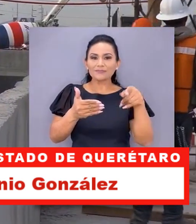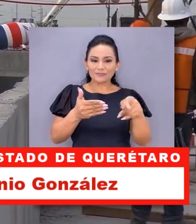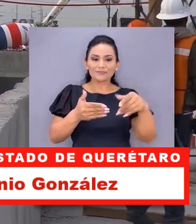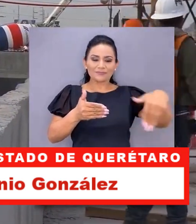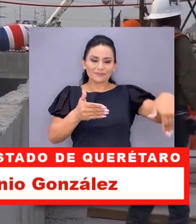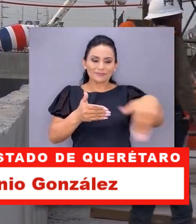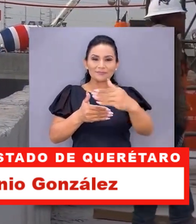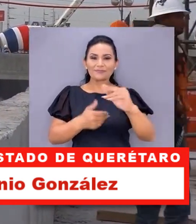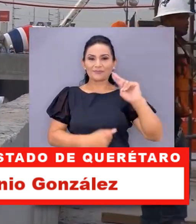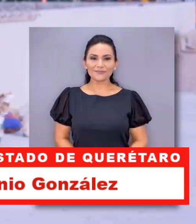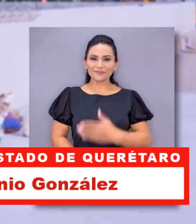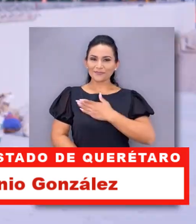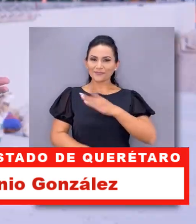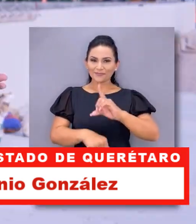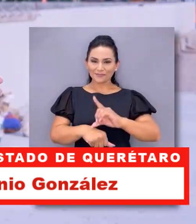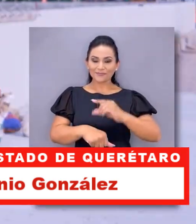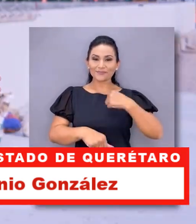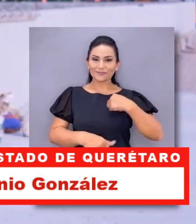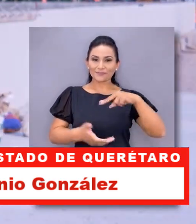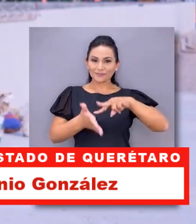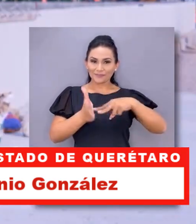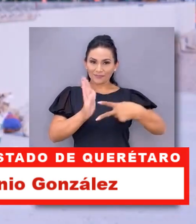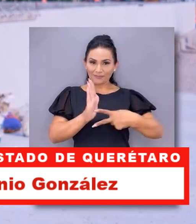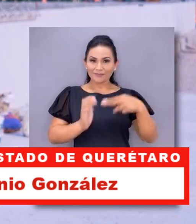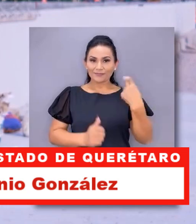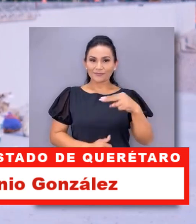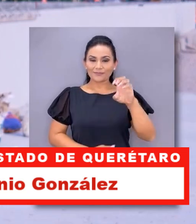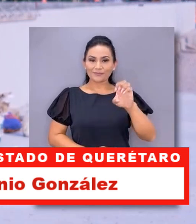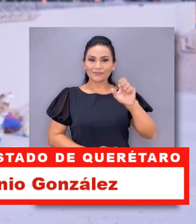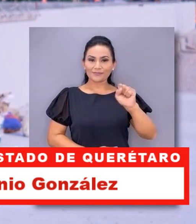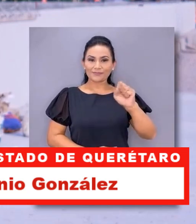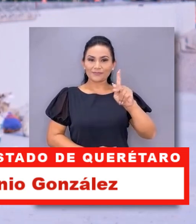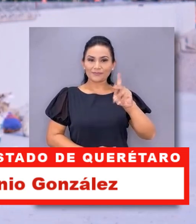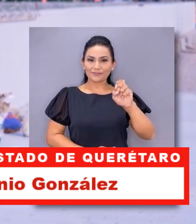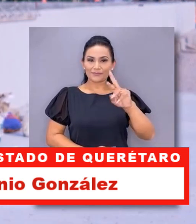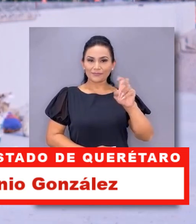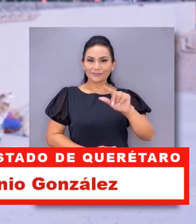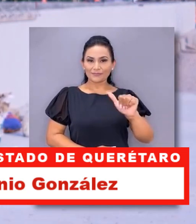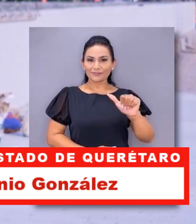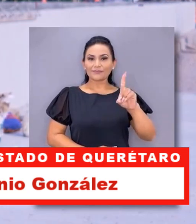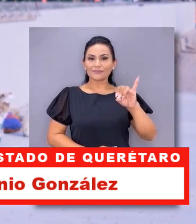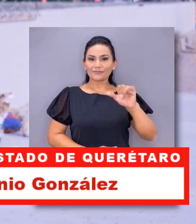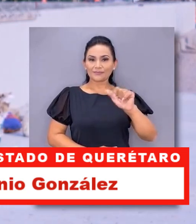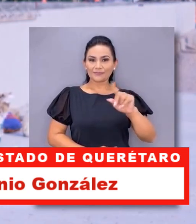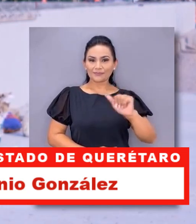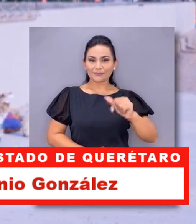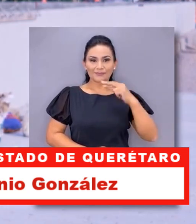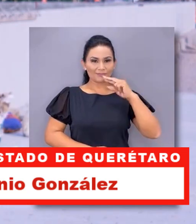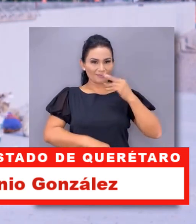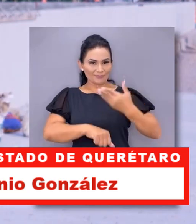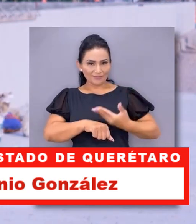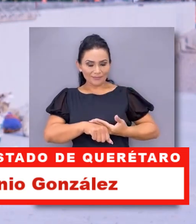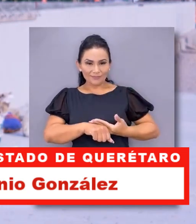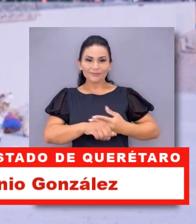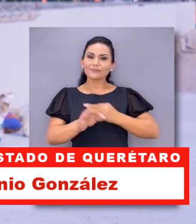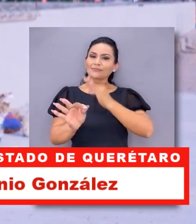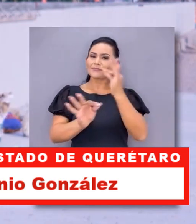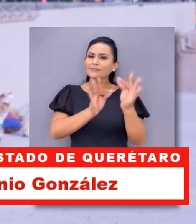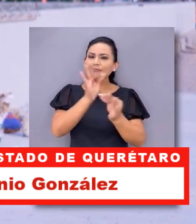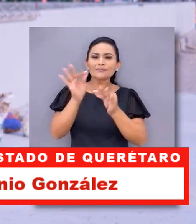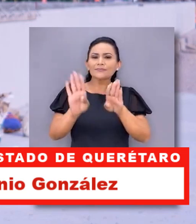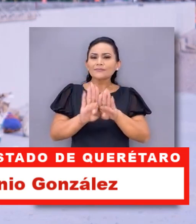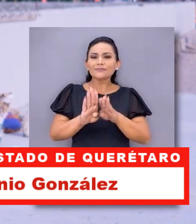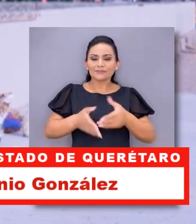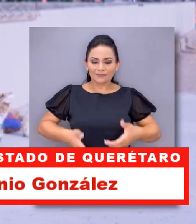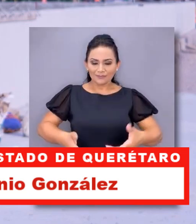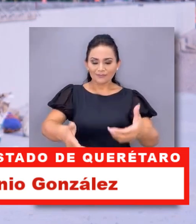sentido a Plaza de Toros. Muy buenos días, soy la ingeniera Esperanza Díaz, encargada de socializar la obra. Te saludo